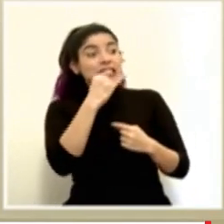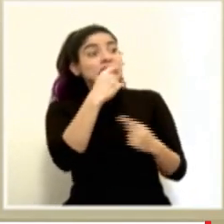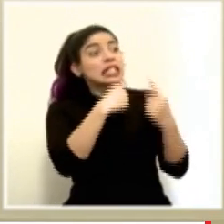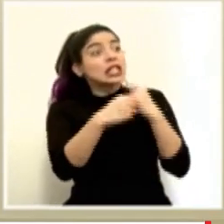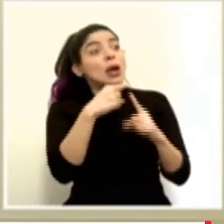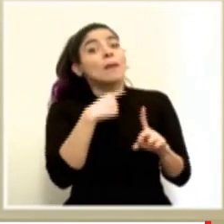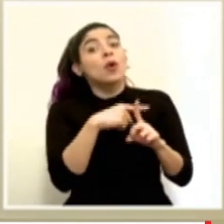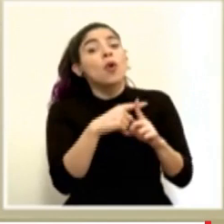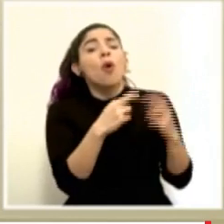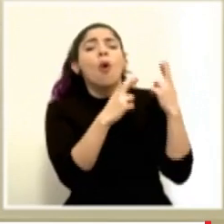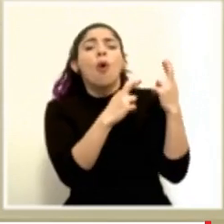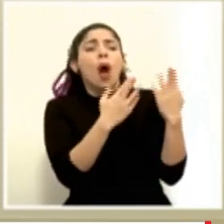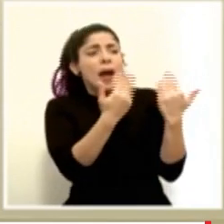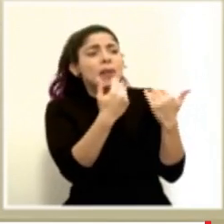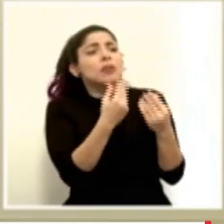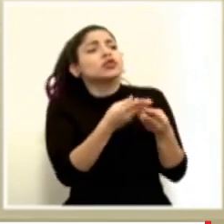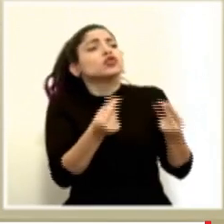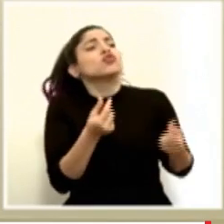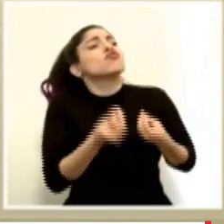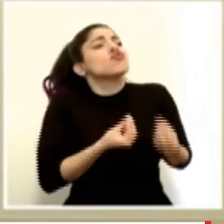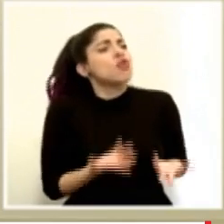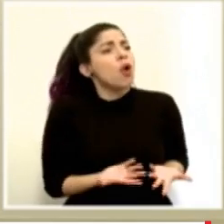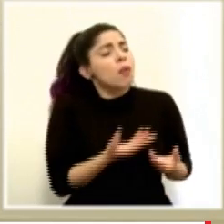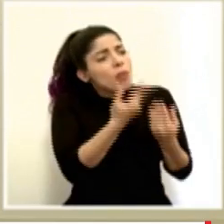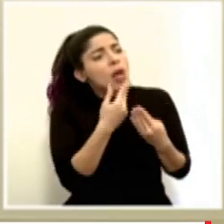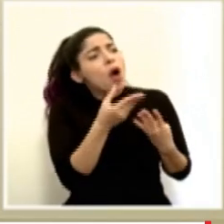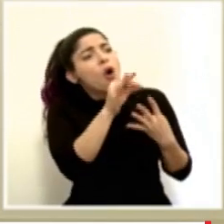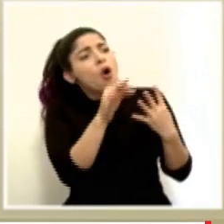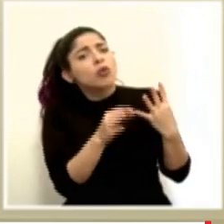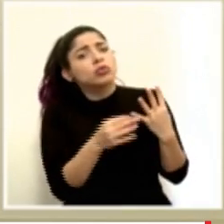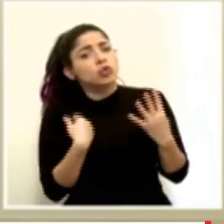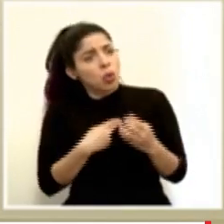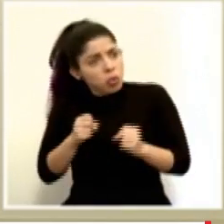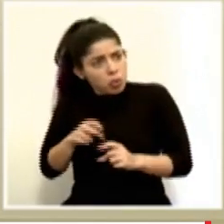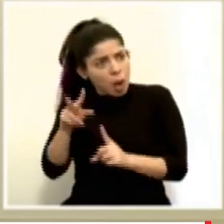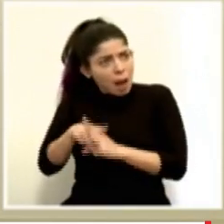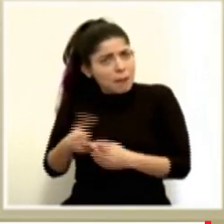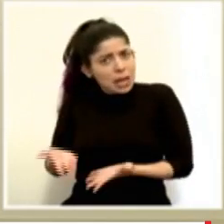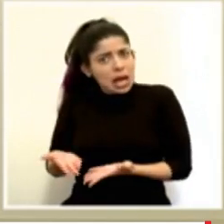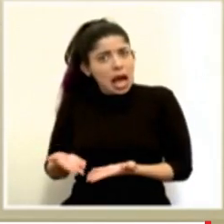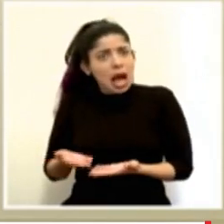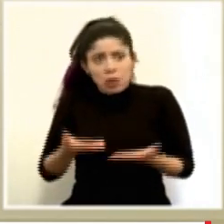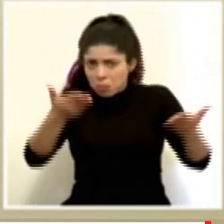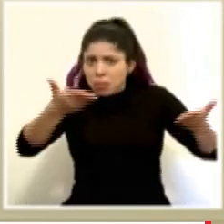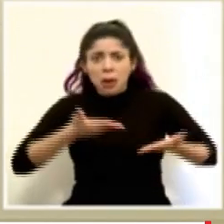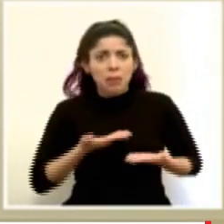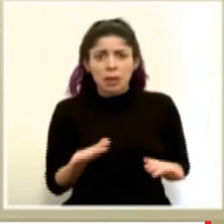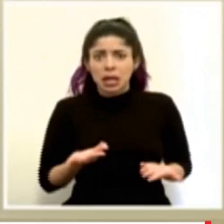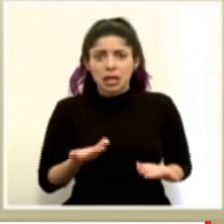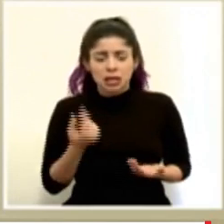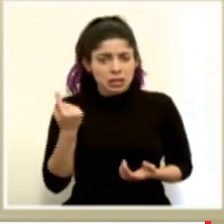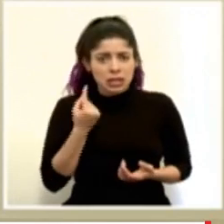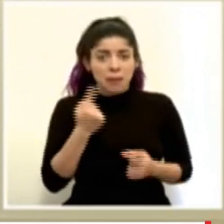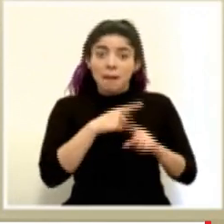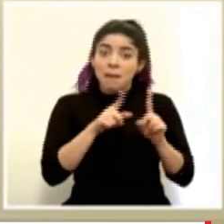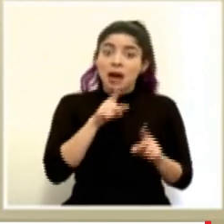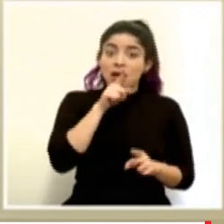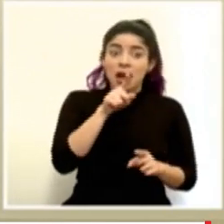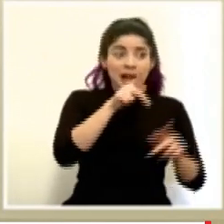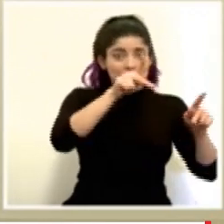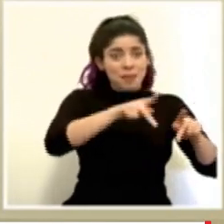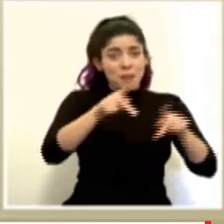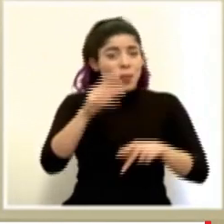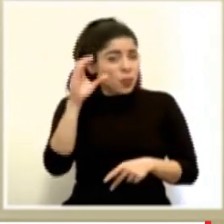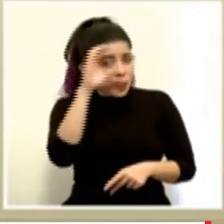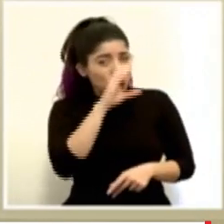constructivas sean, ojalá con una solución, con una alternativa de algo que podemos implementar, pues más bienvenidas son todavía. Pero en realidad aquí la